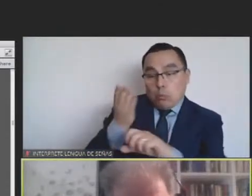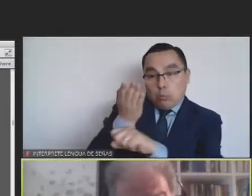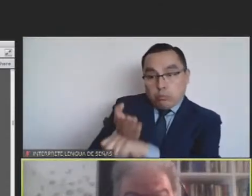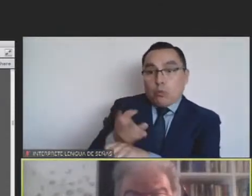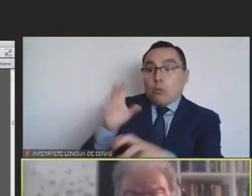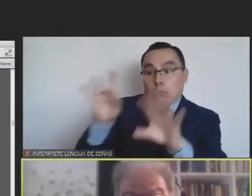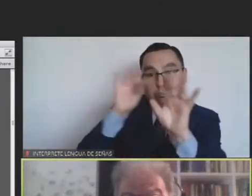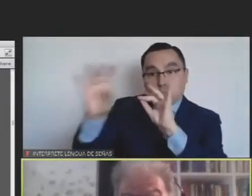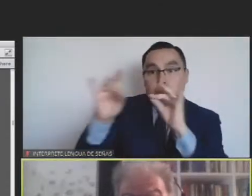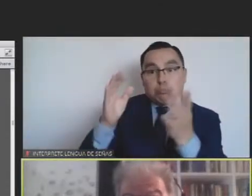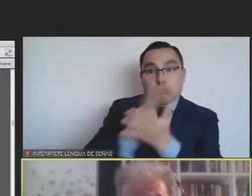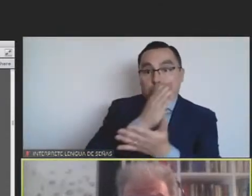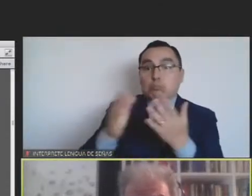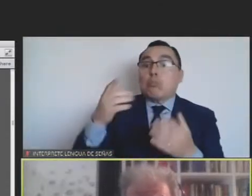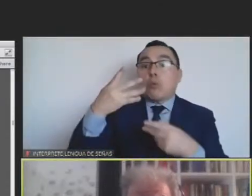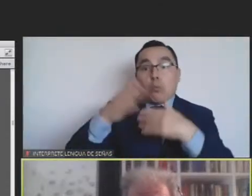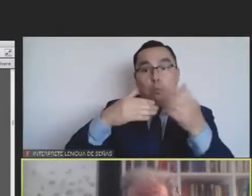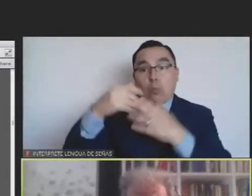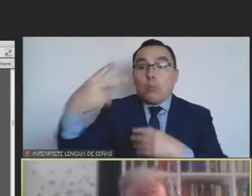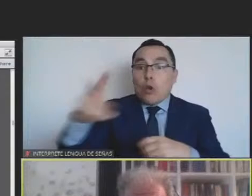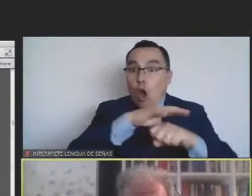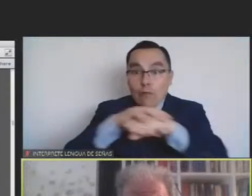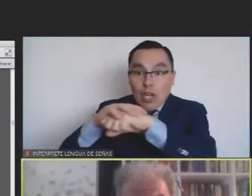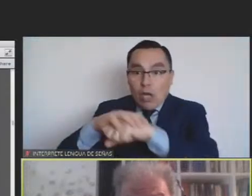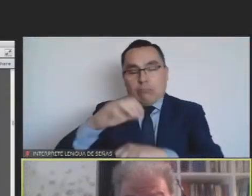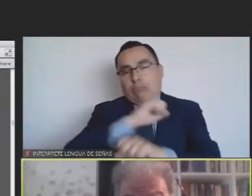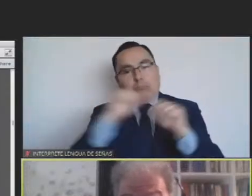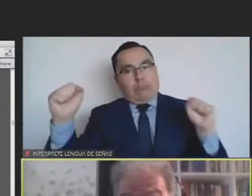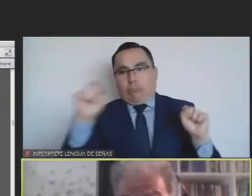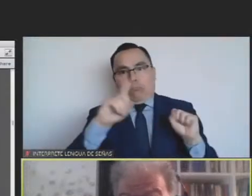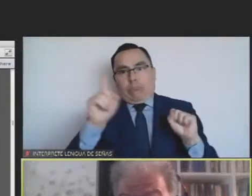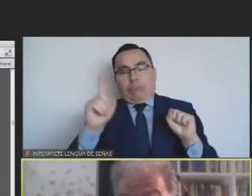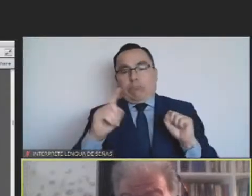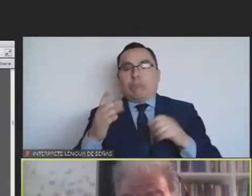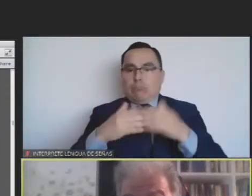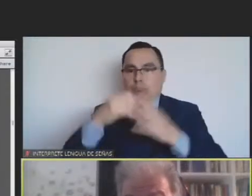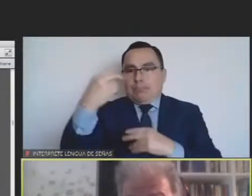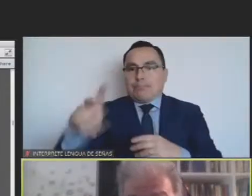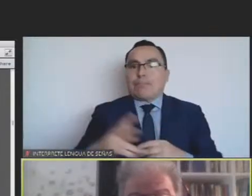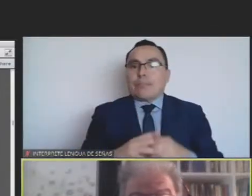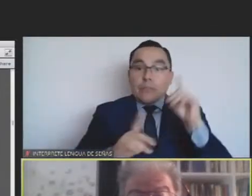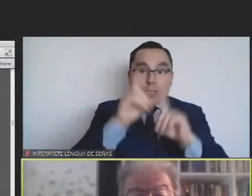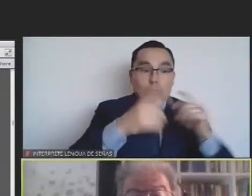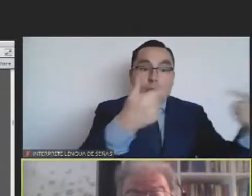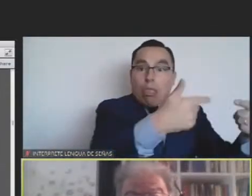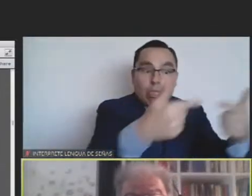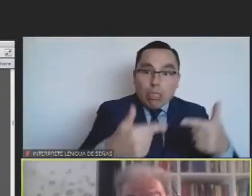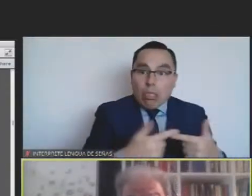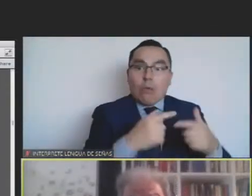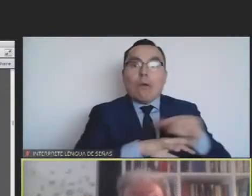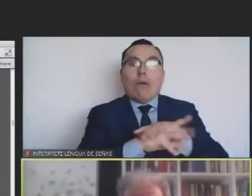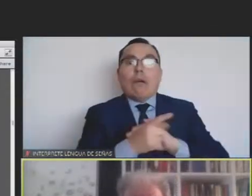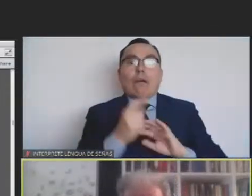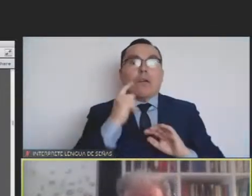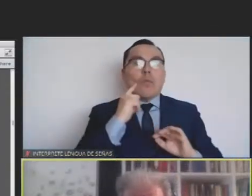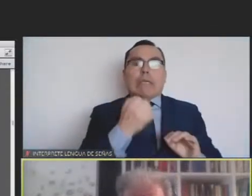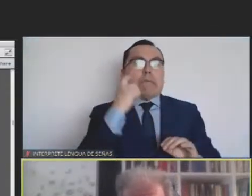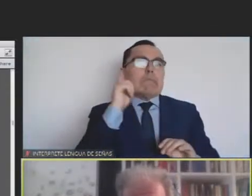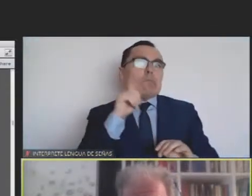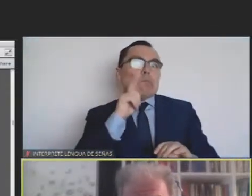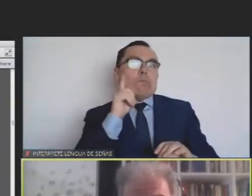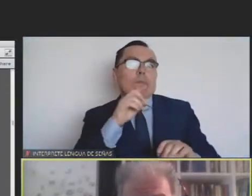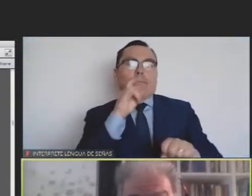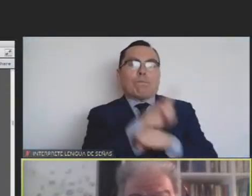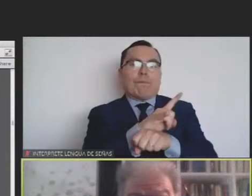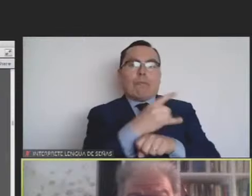así es que de modo que hemos continuado teniendo elecciones con acusaciones de fraude en los partidos. Y elecciones en las cuales, en general, si ustedes se